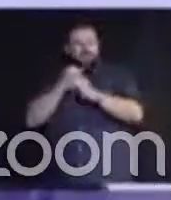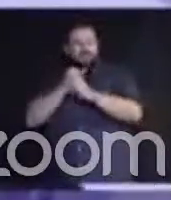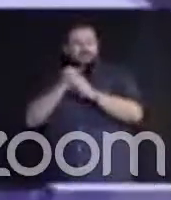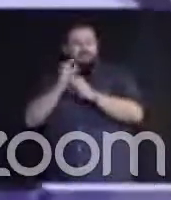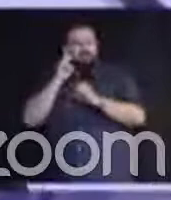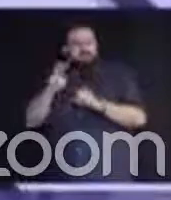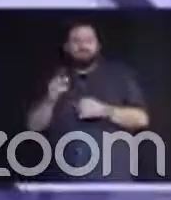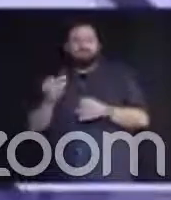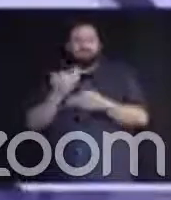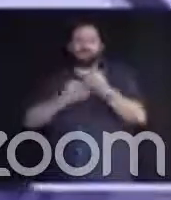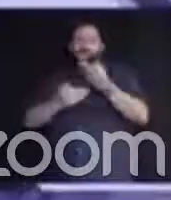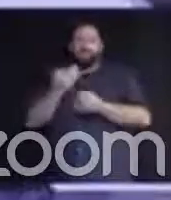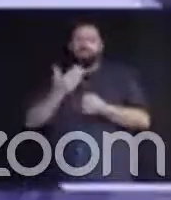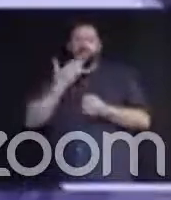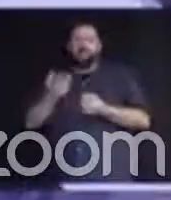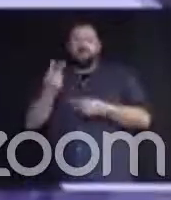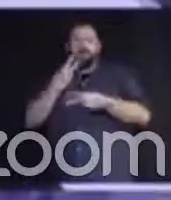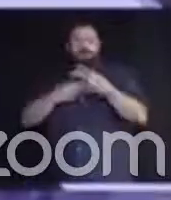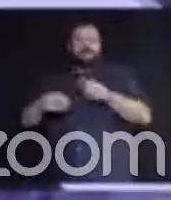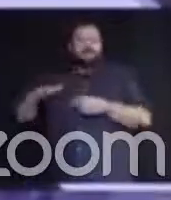yo bienvenido, pero los saludo